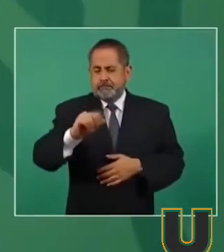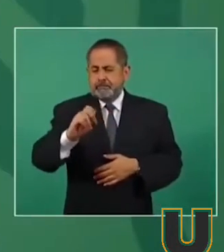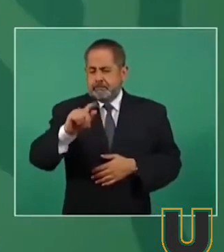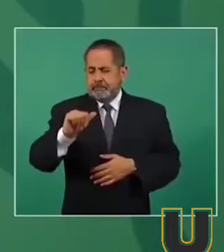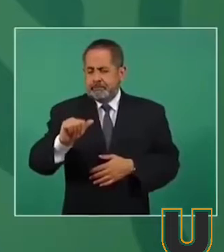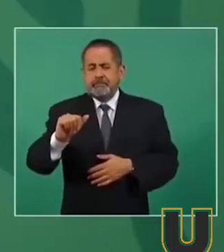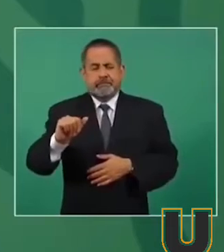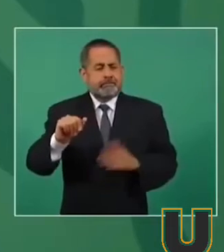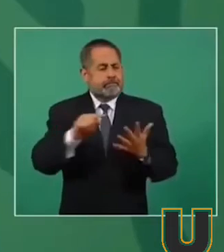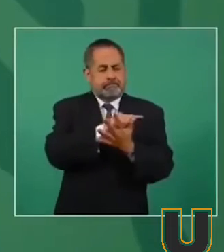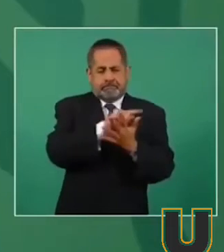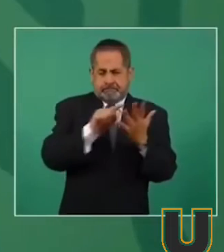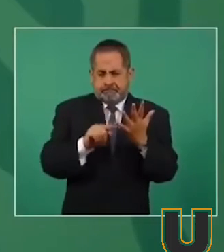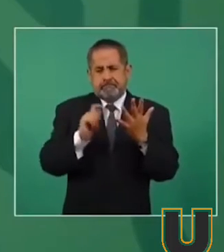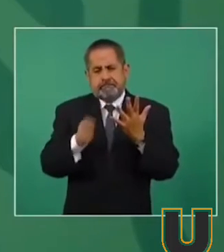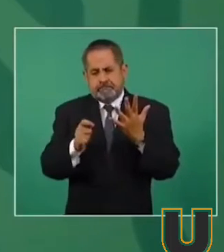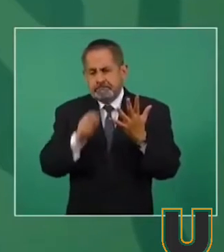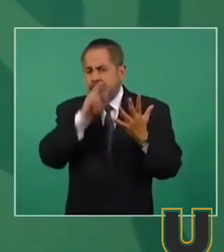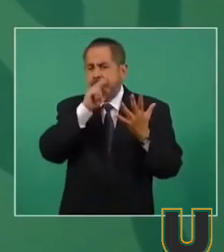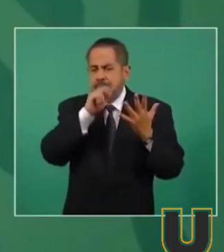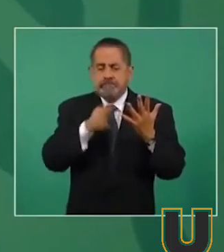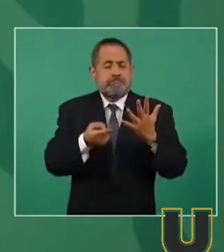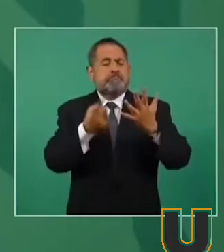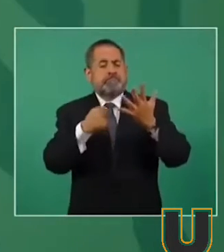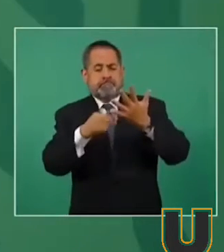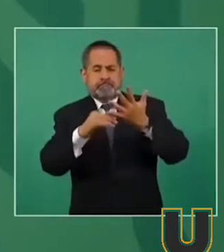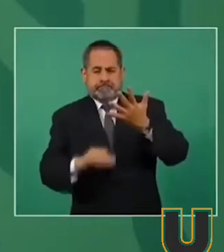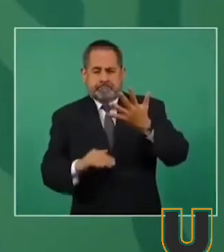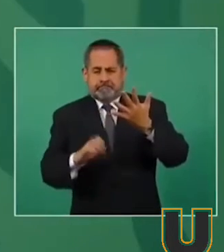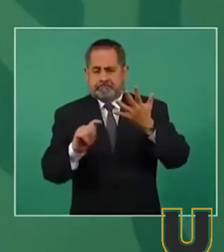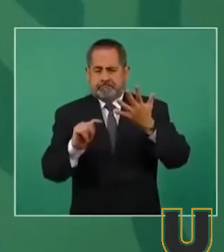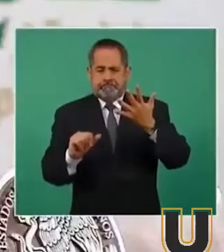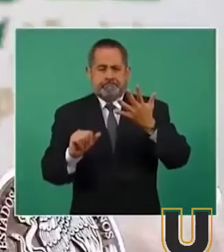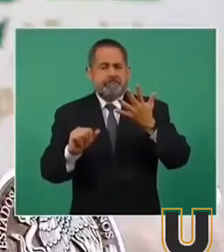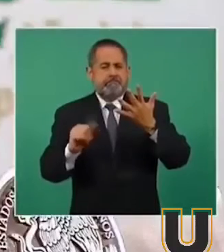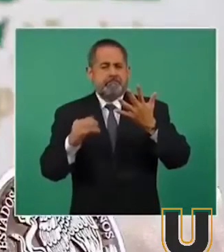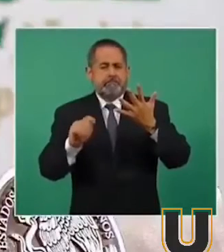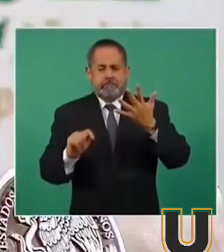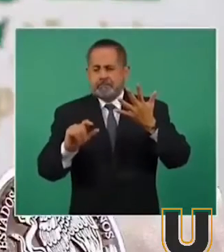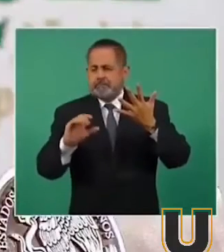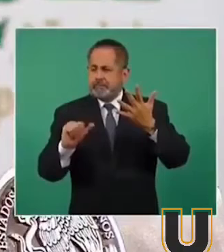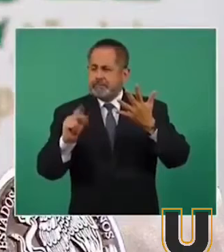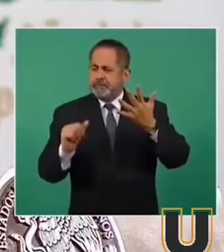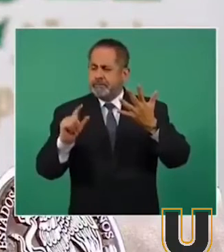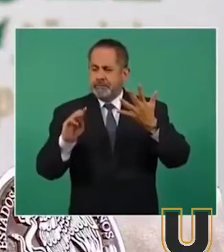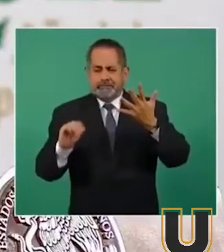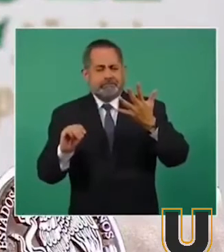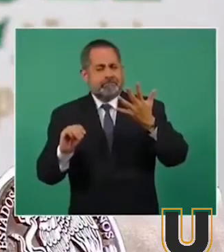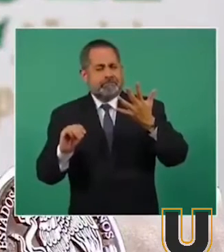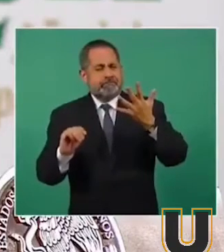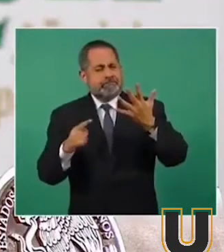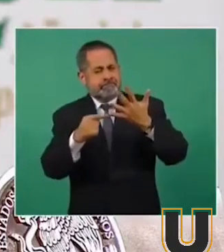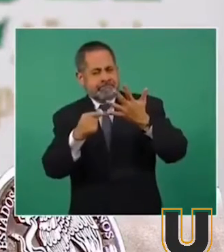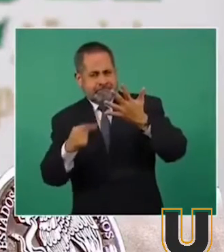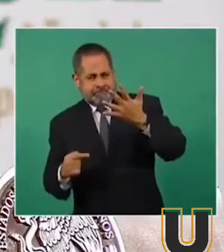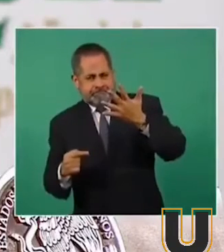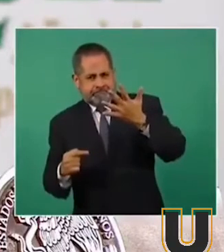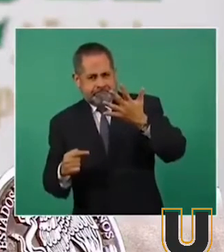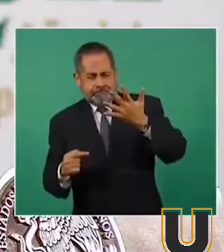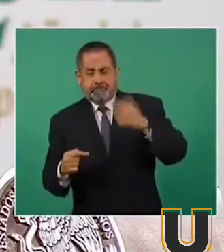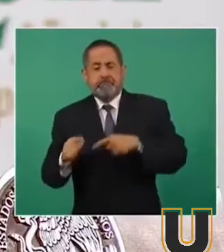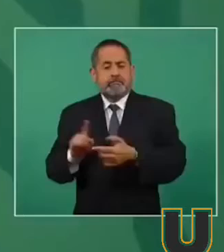se consideran variables de interés o variantes de interés, eta, iota, kappa, lambda y mu. Ya tenemos la variante